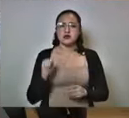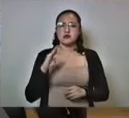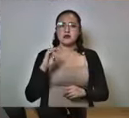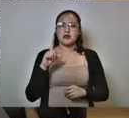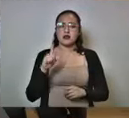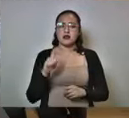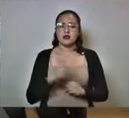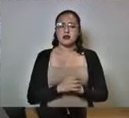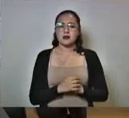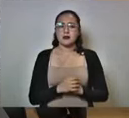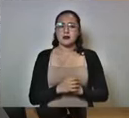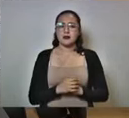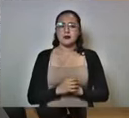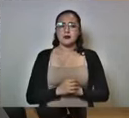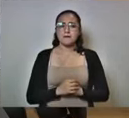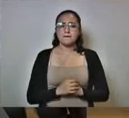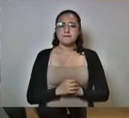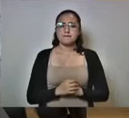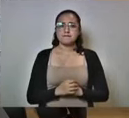Popular, por favor.